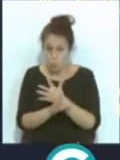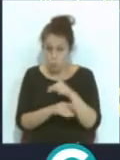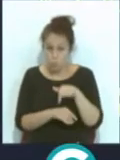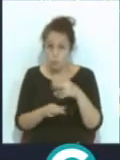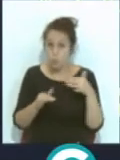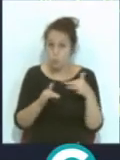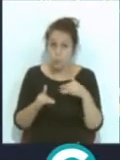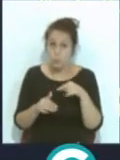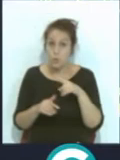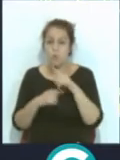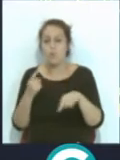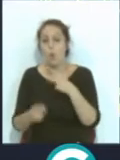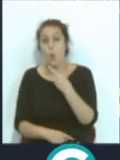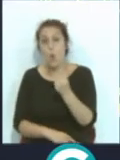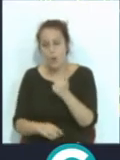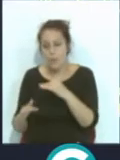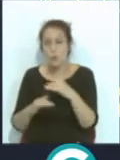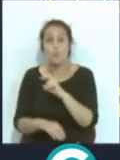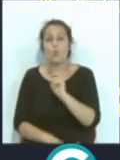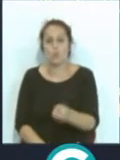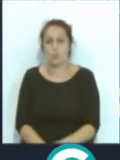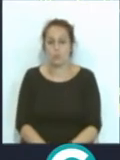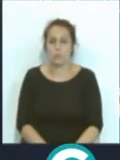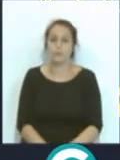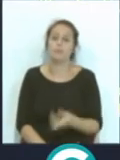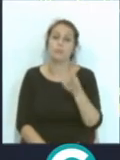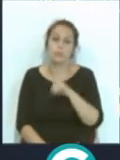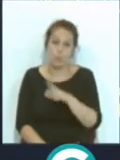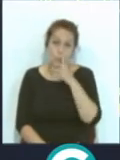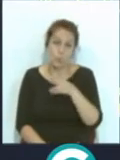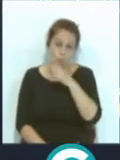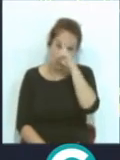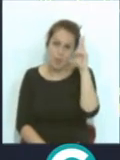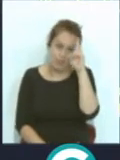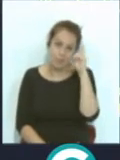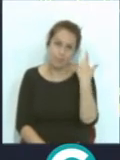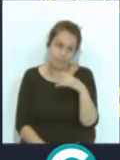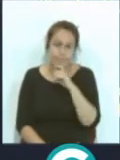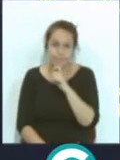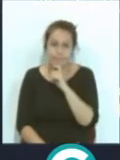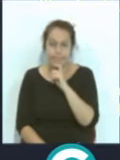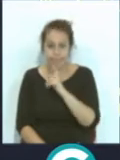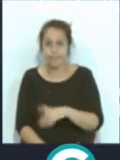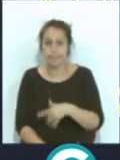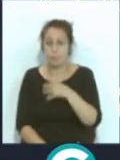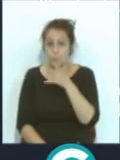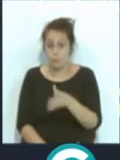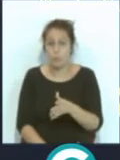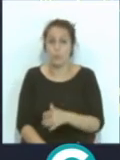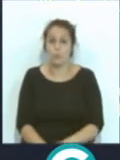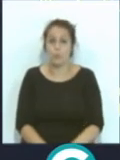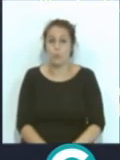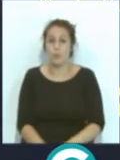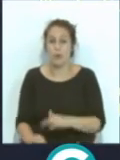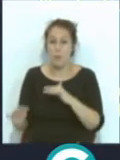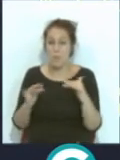partido también dentro de dos días, y también porque es el Madrid, pues sí, es complicado porque